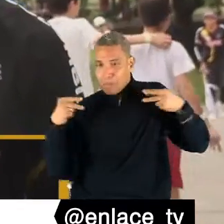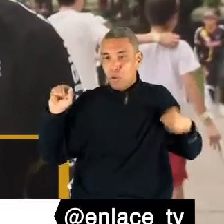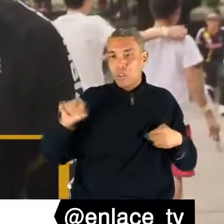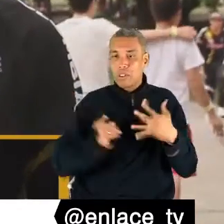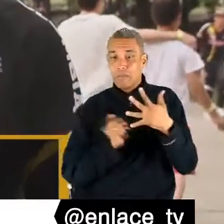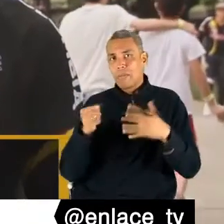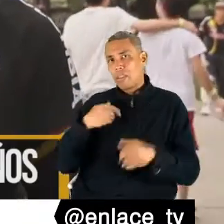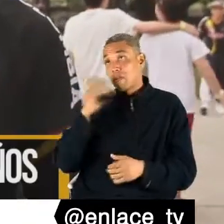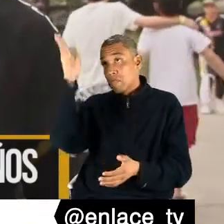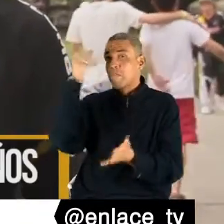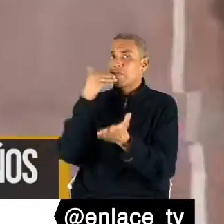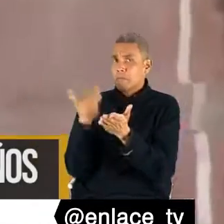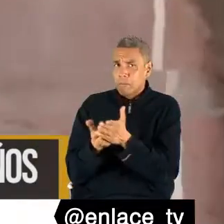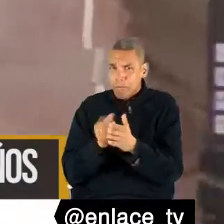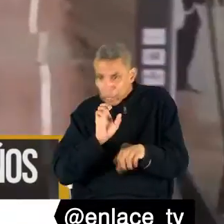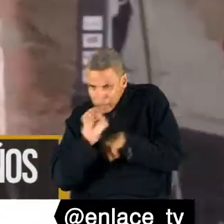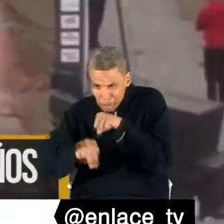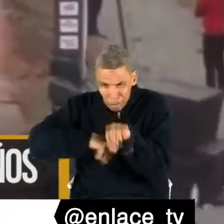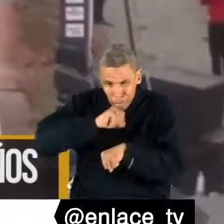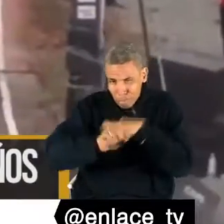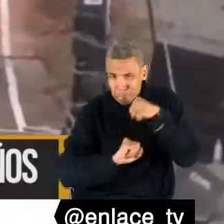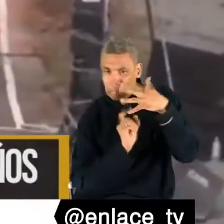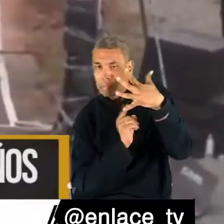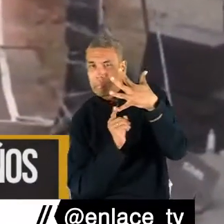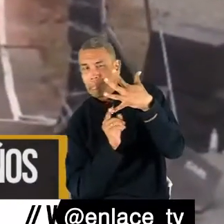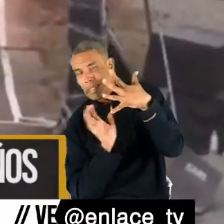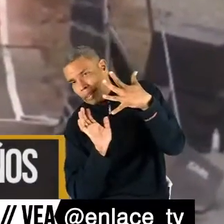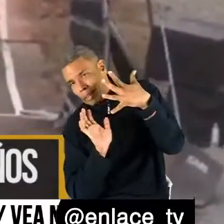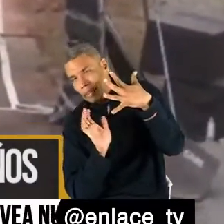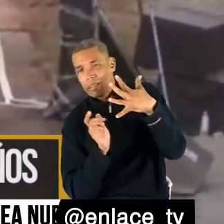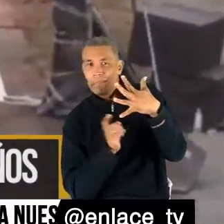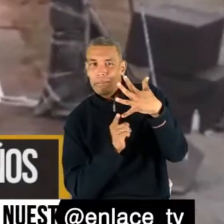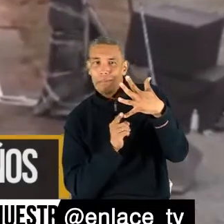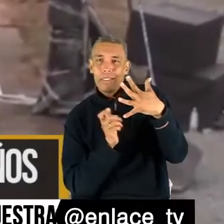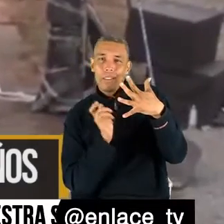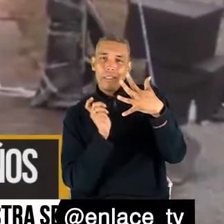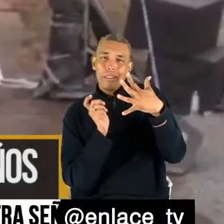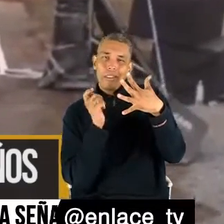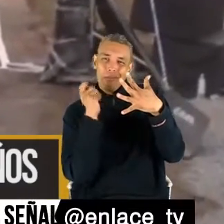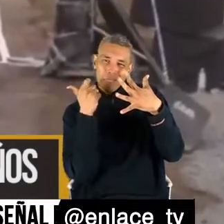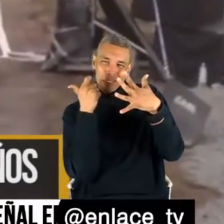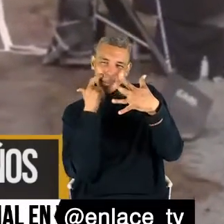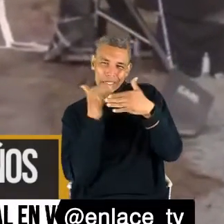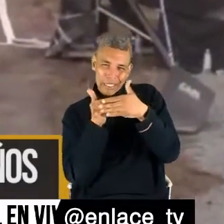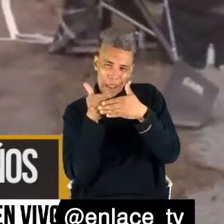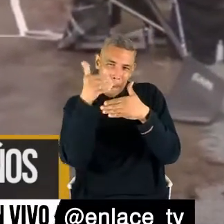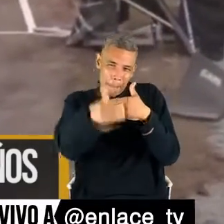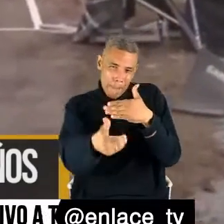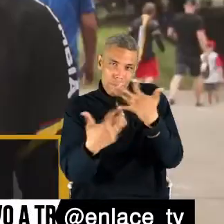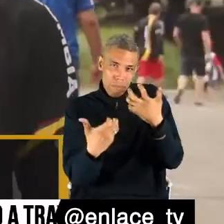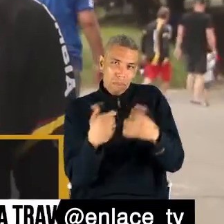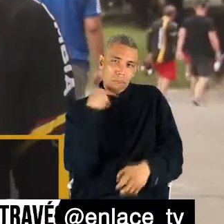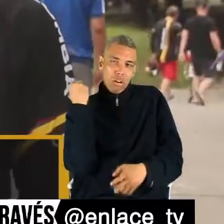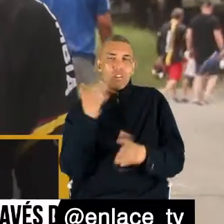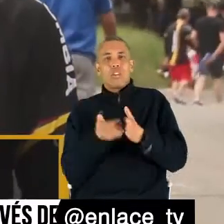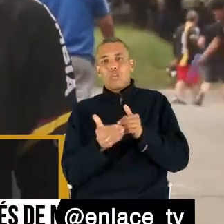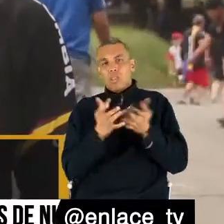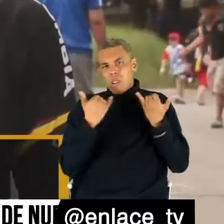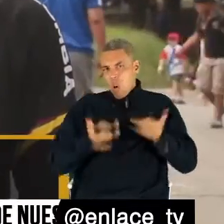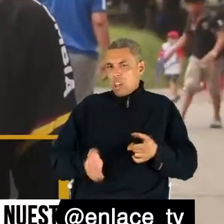semifinales. Desafortunadamente quedé 5º lugar, faltó uno para clasificar a la final. Ahora prepararme el doble, el